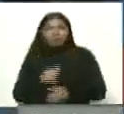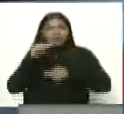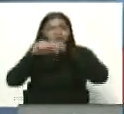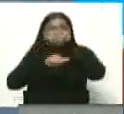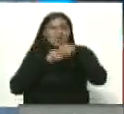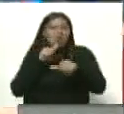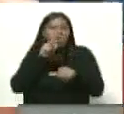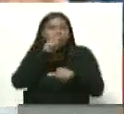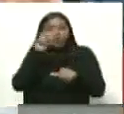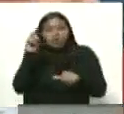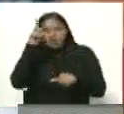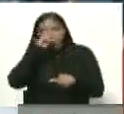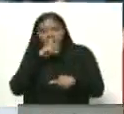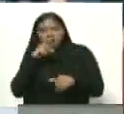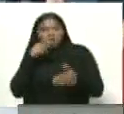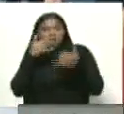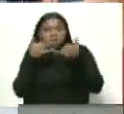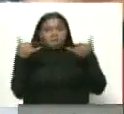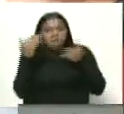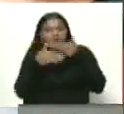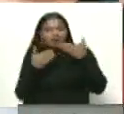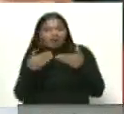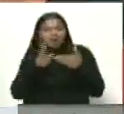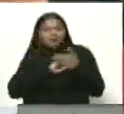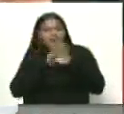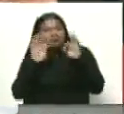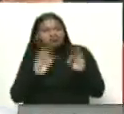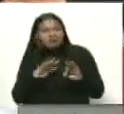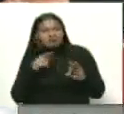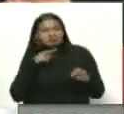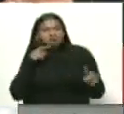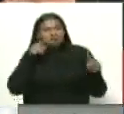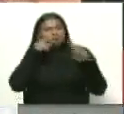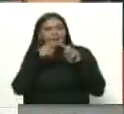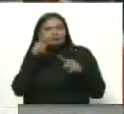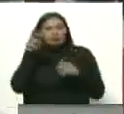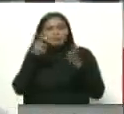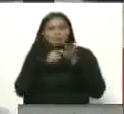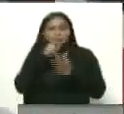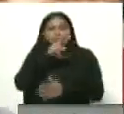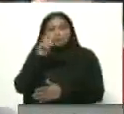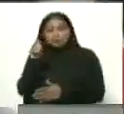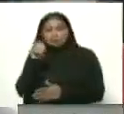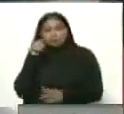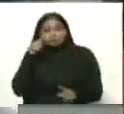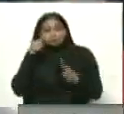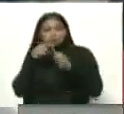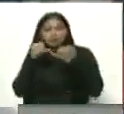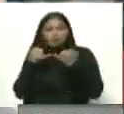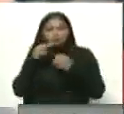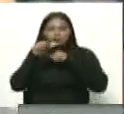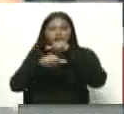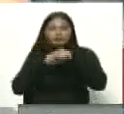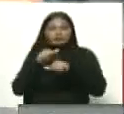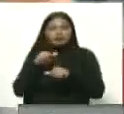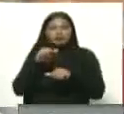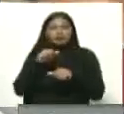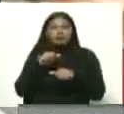bicentenario, estamos en una línea que nos va a llevar hasta 2030, que es el horizonte del ciclo